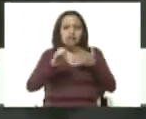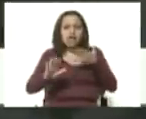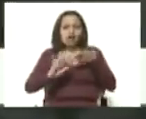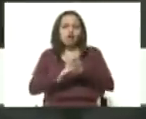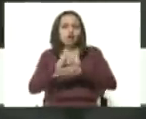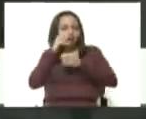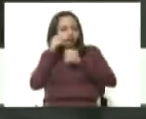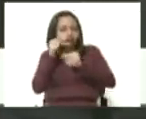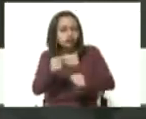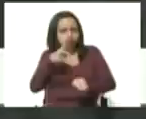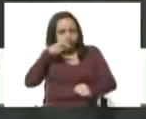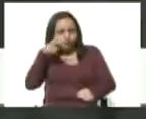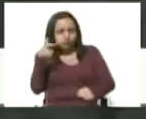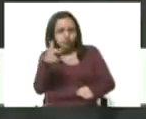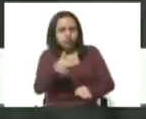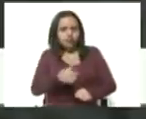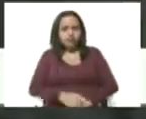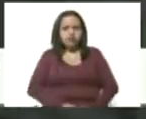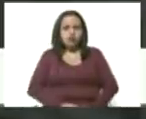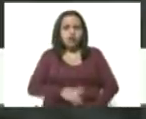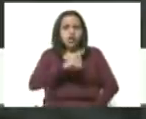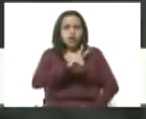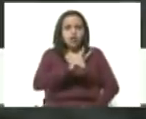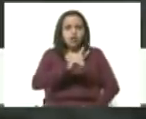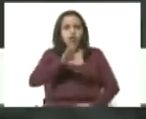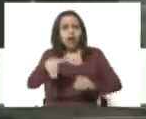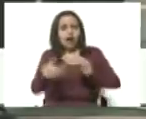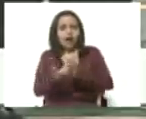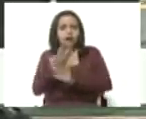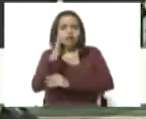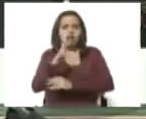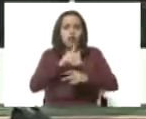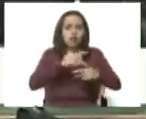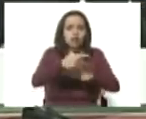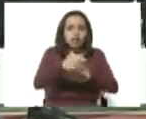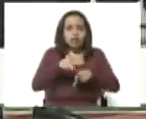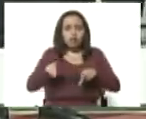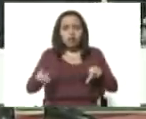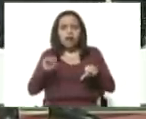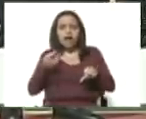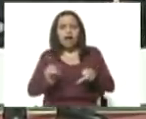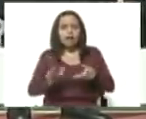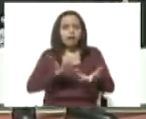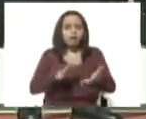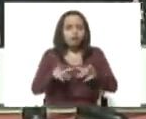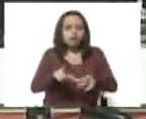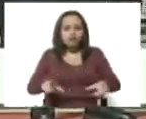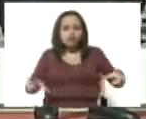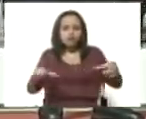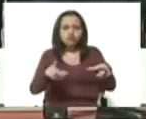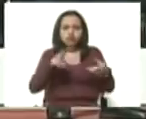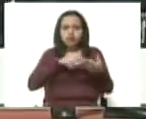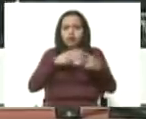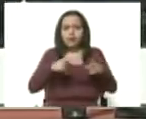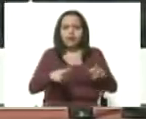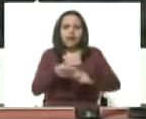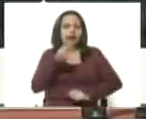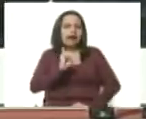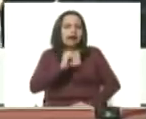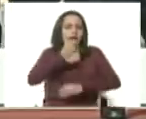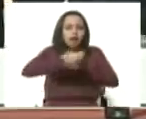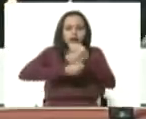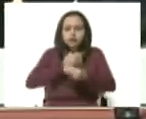seguridad. De 2 a 5 kilómetros cuadrados, que representa un cuadrante de paz, se